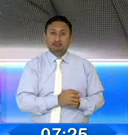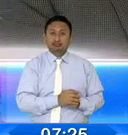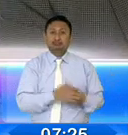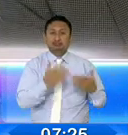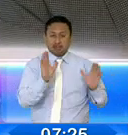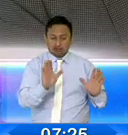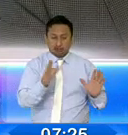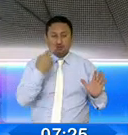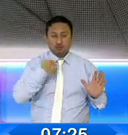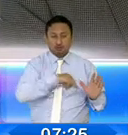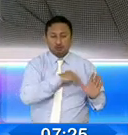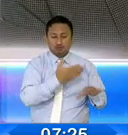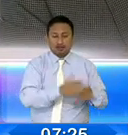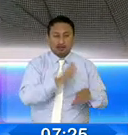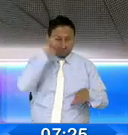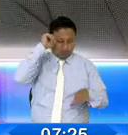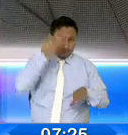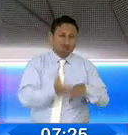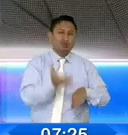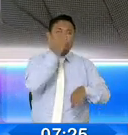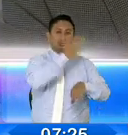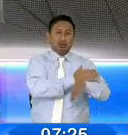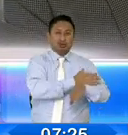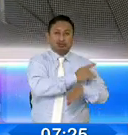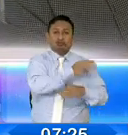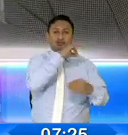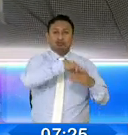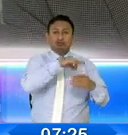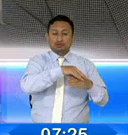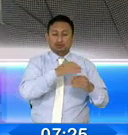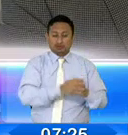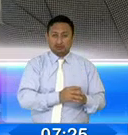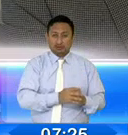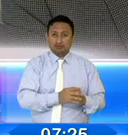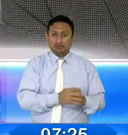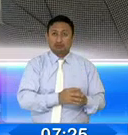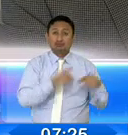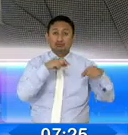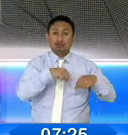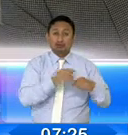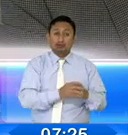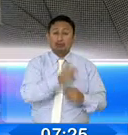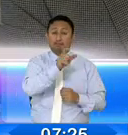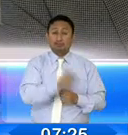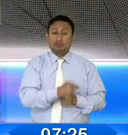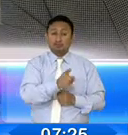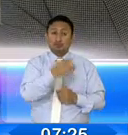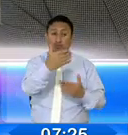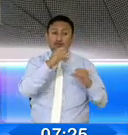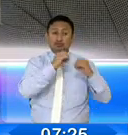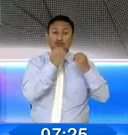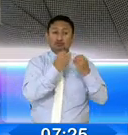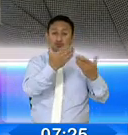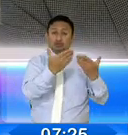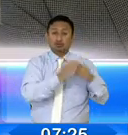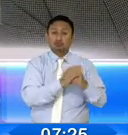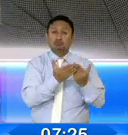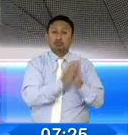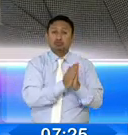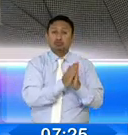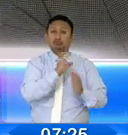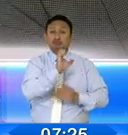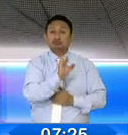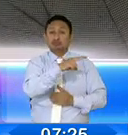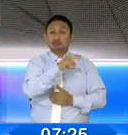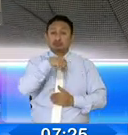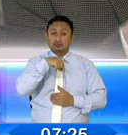pasado en las elecciones anteriores. Ha habido sujetos políticos, organizaciones políticas que pidieron al CNE que sea transparente